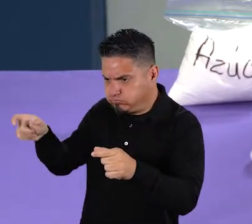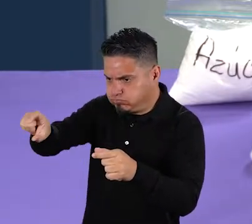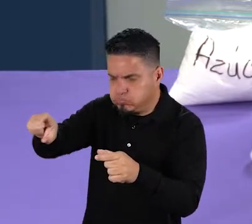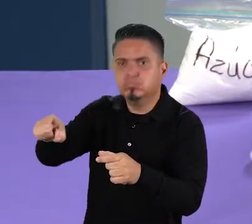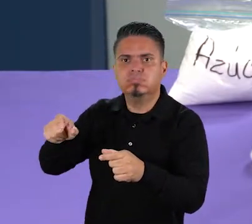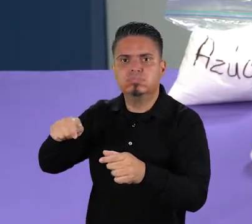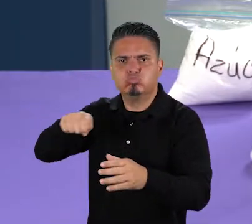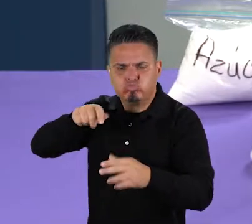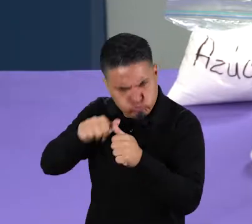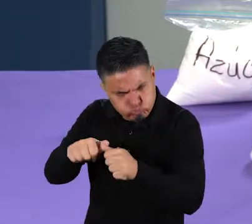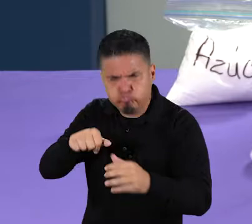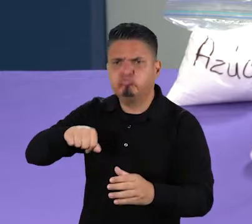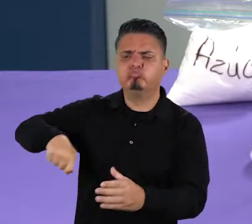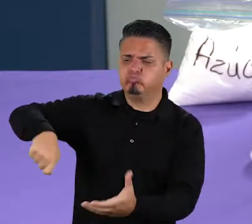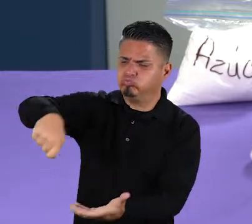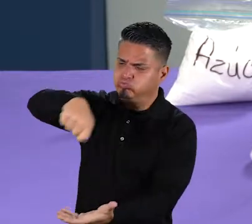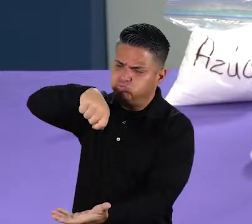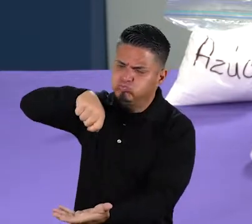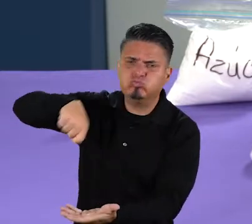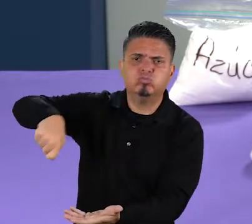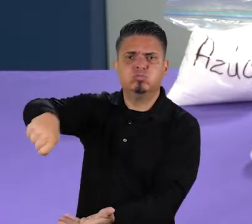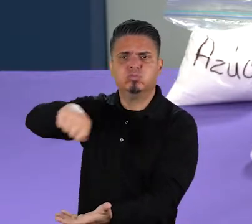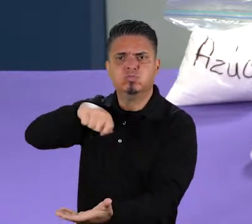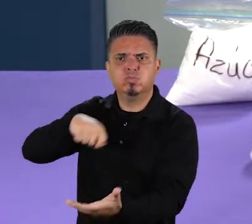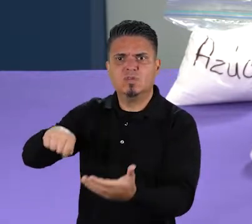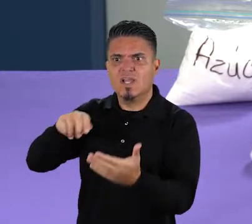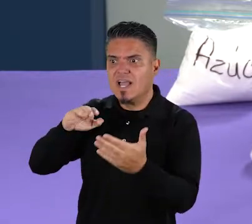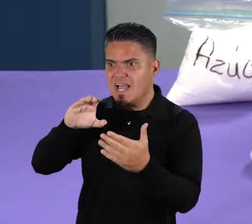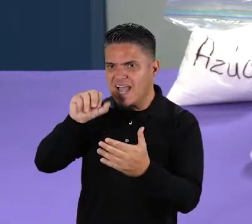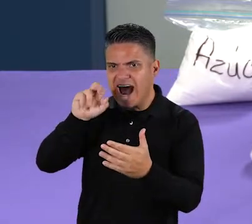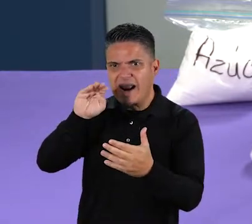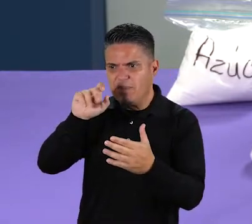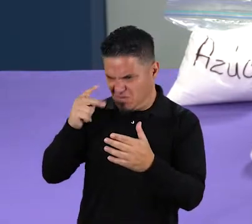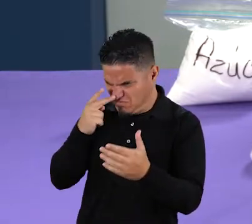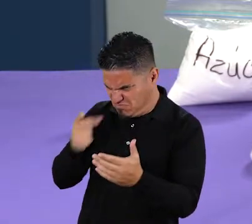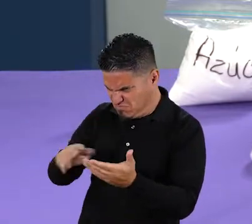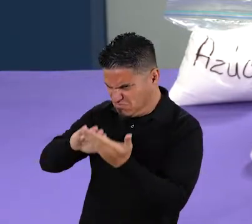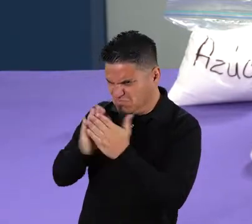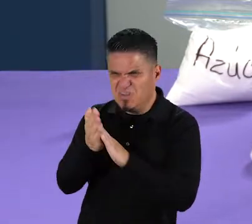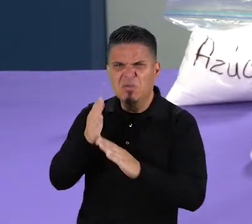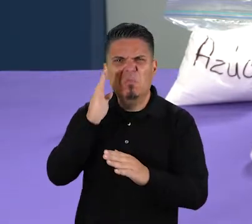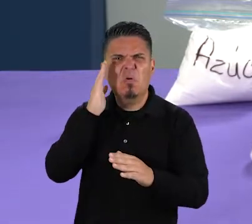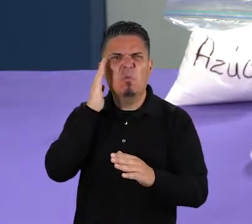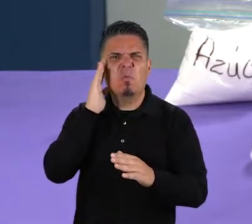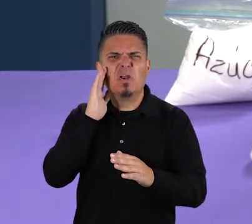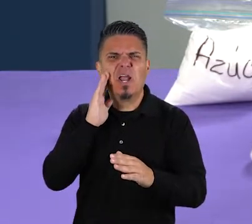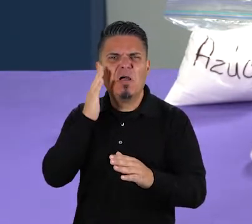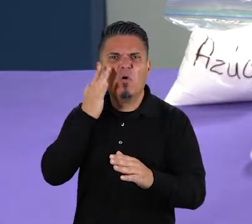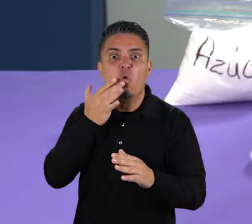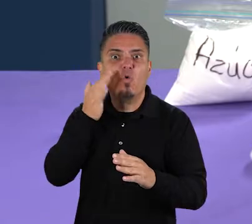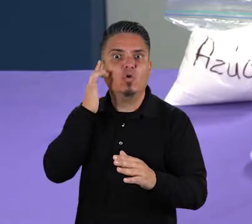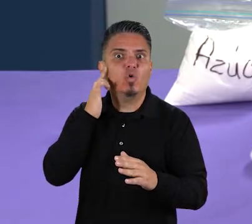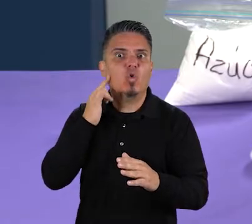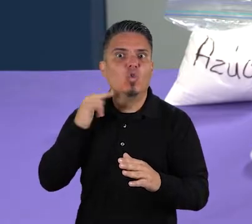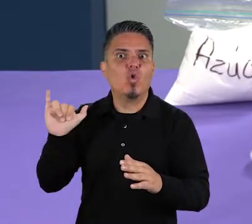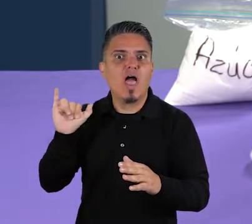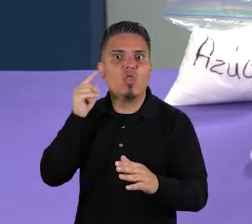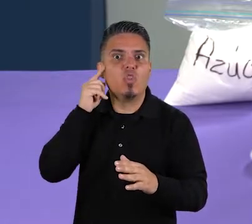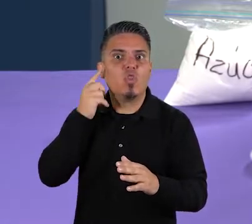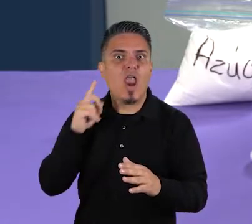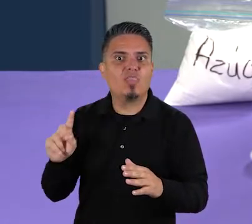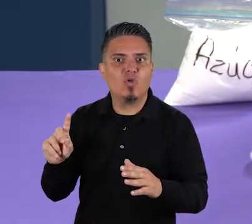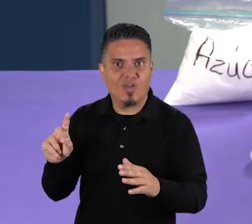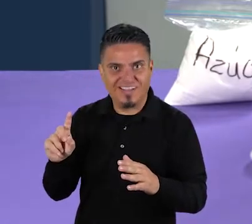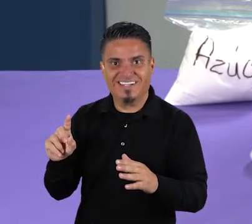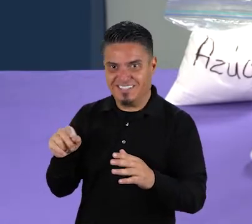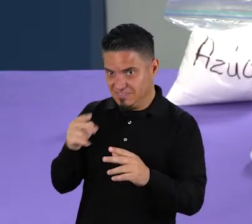continuar mezclando. El caramelo va a llegar a un punto que va a aparecer de un color dorado. Cuando ya se encuentre